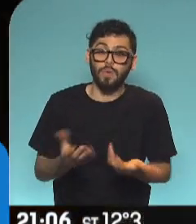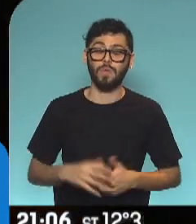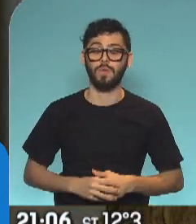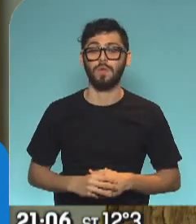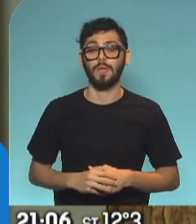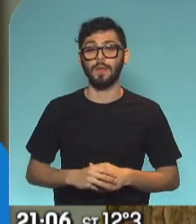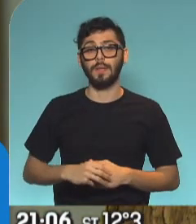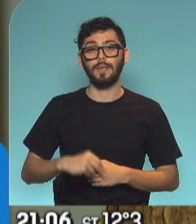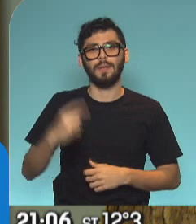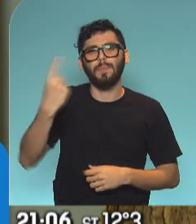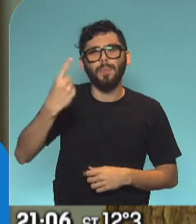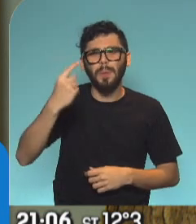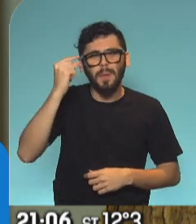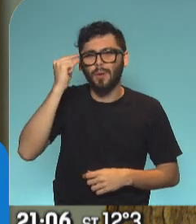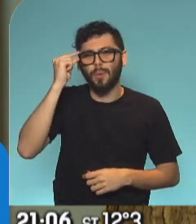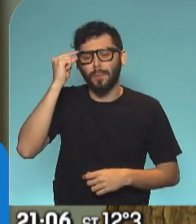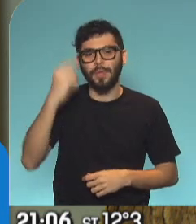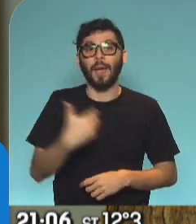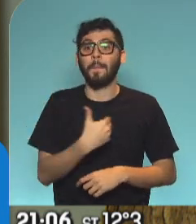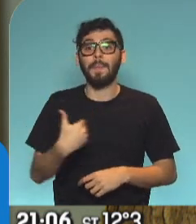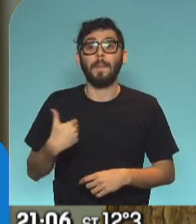lo primero que le pregunté a mi mamá,